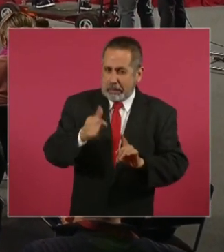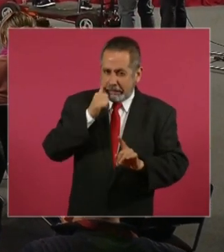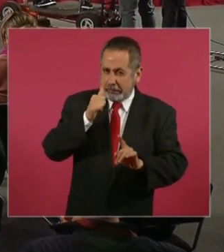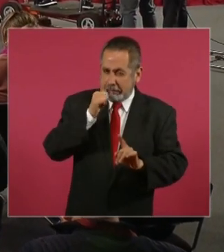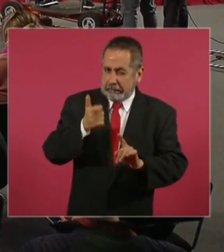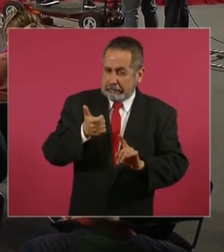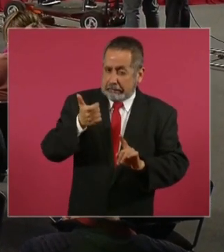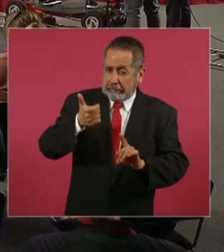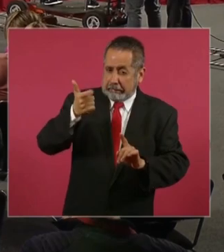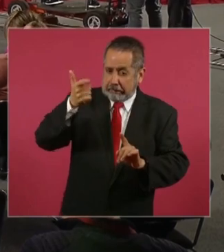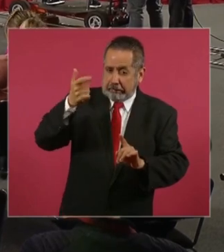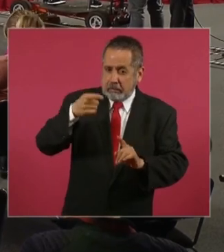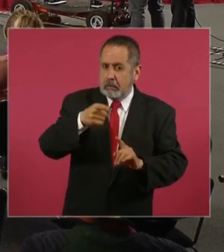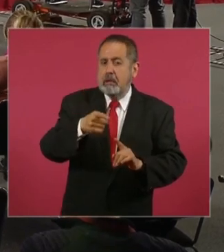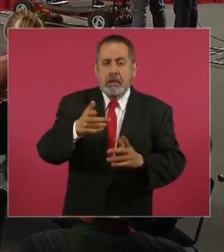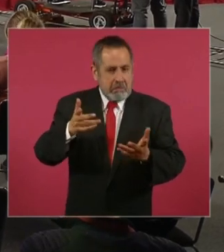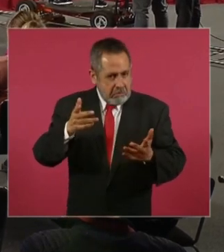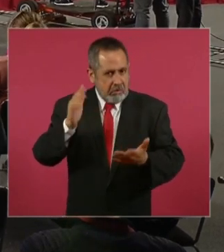baratas.